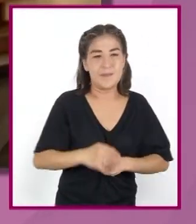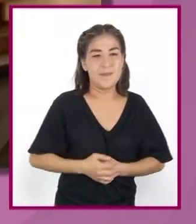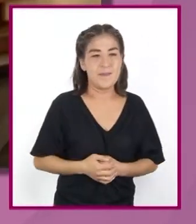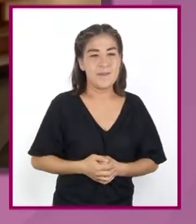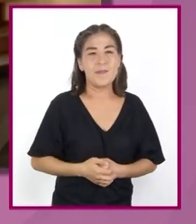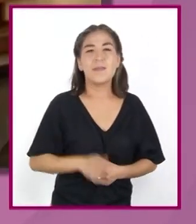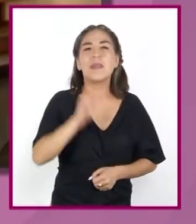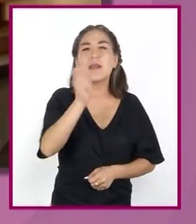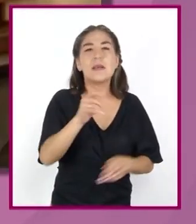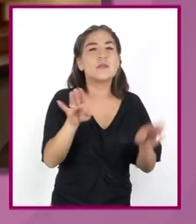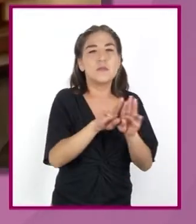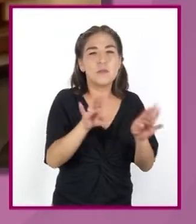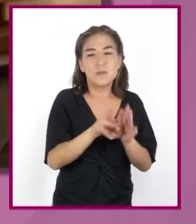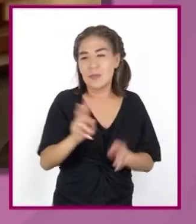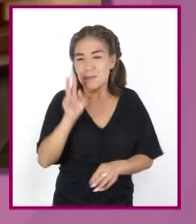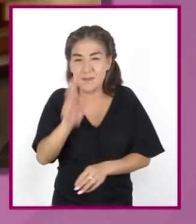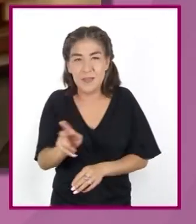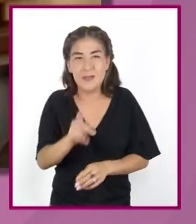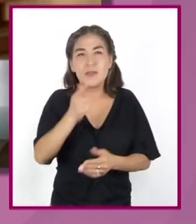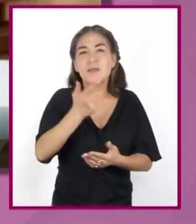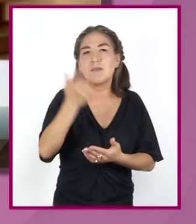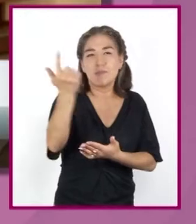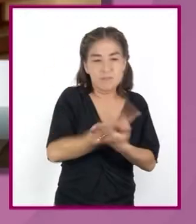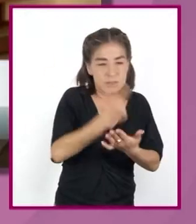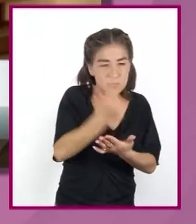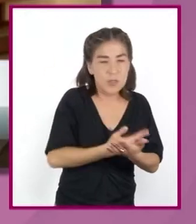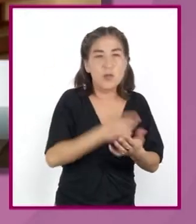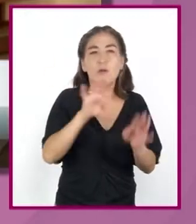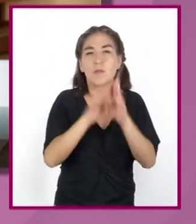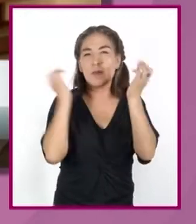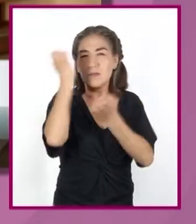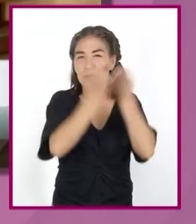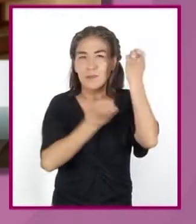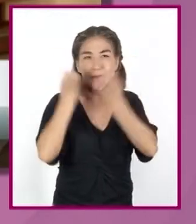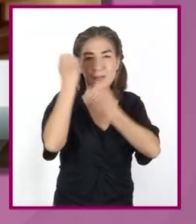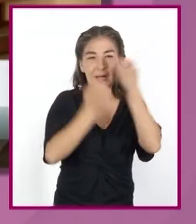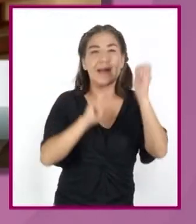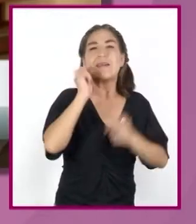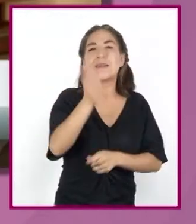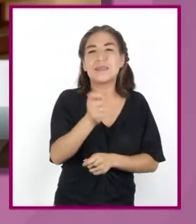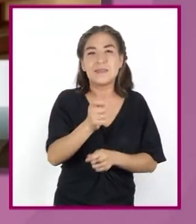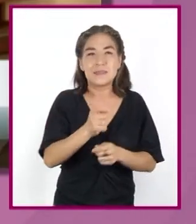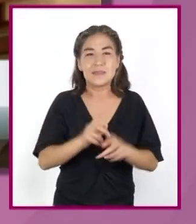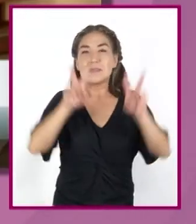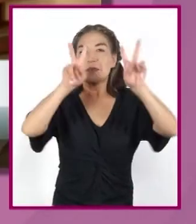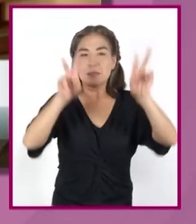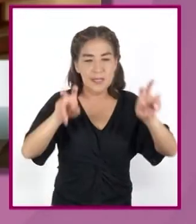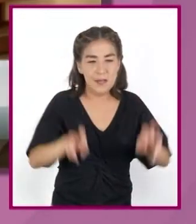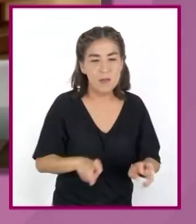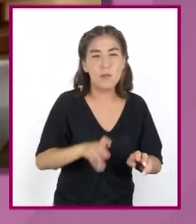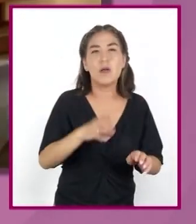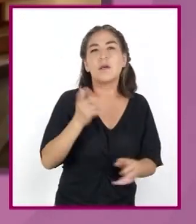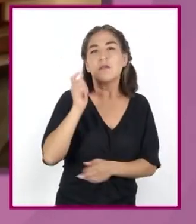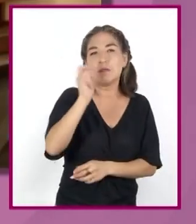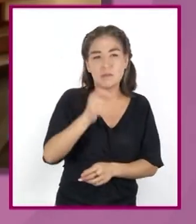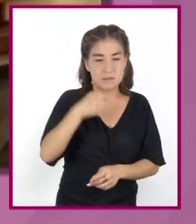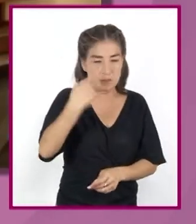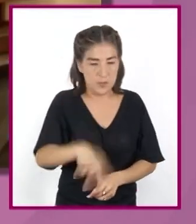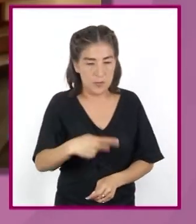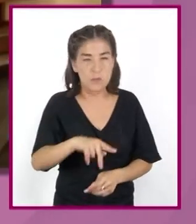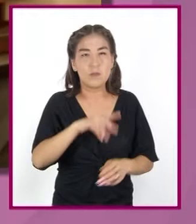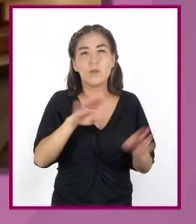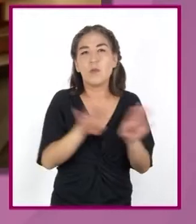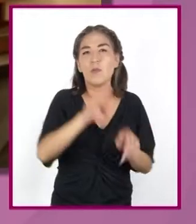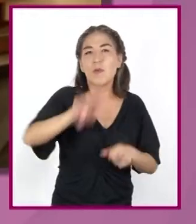fue hacer un acopio, de hacer una evaluación de cómo estamos en los temas de qué conocemos de nuestro capital